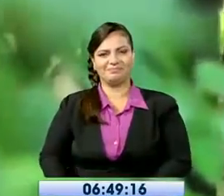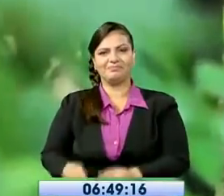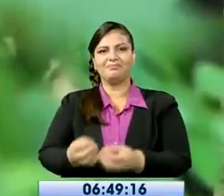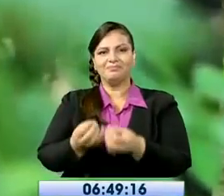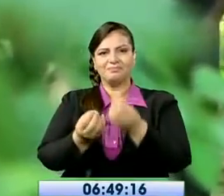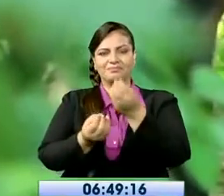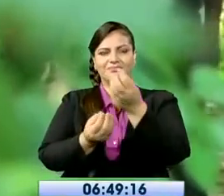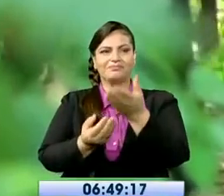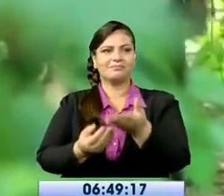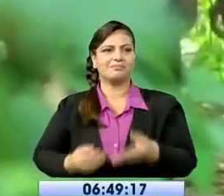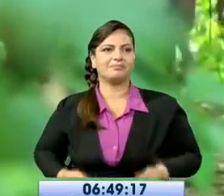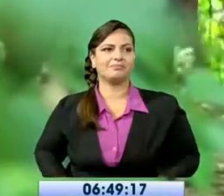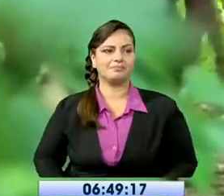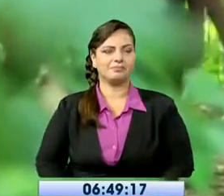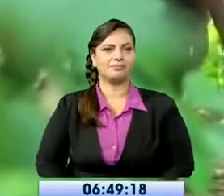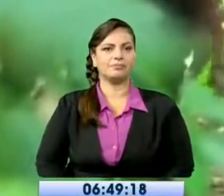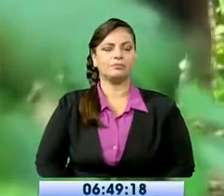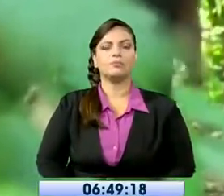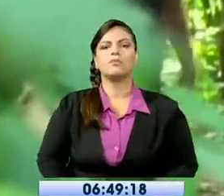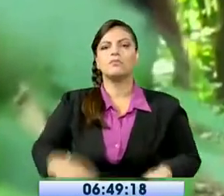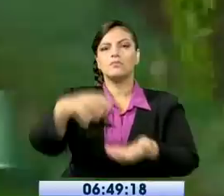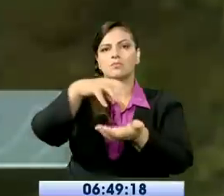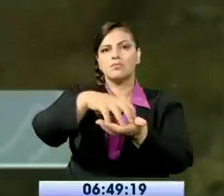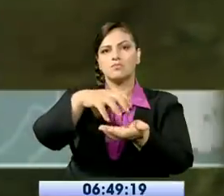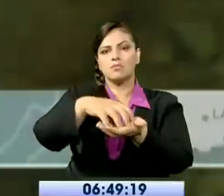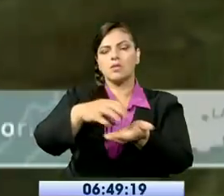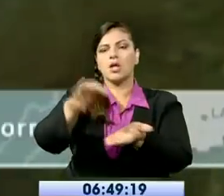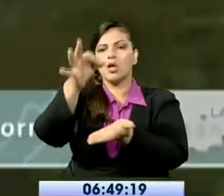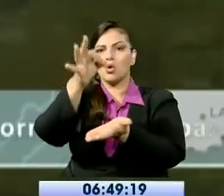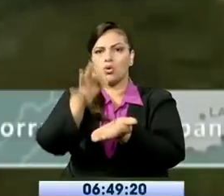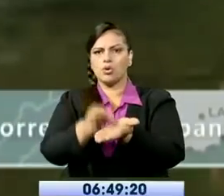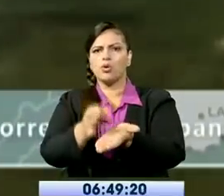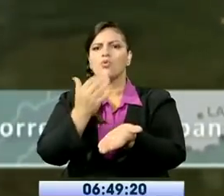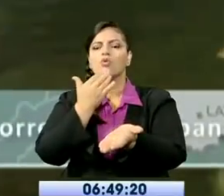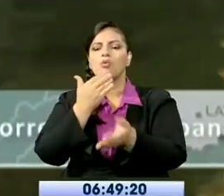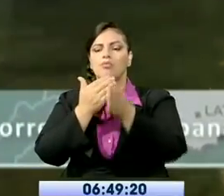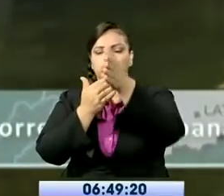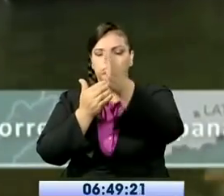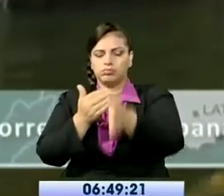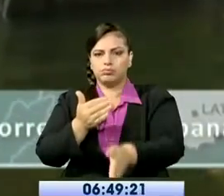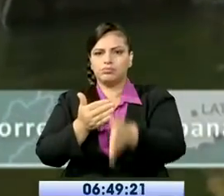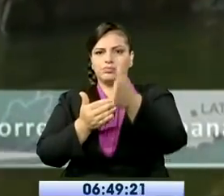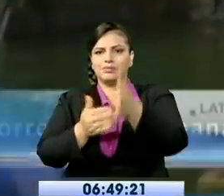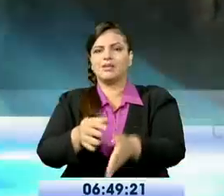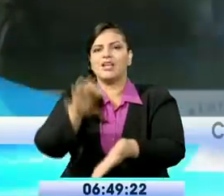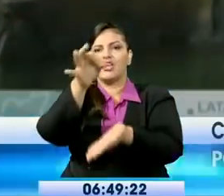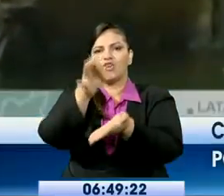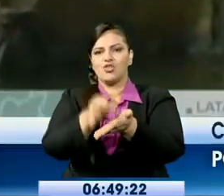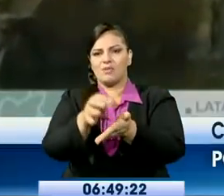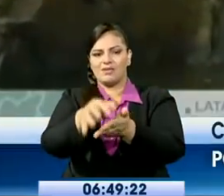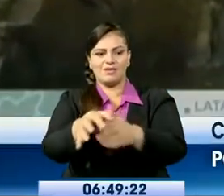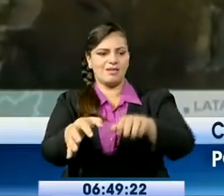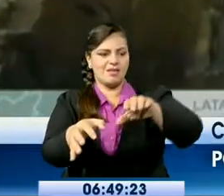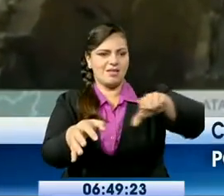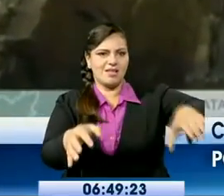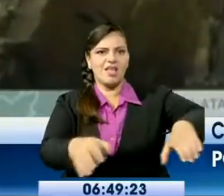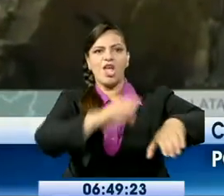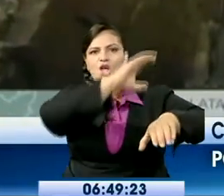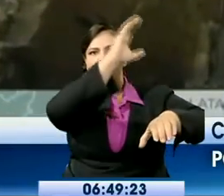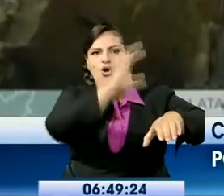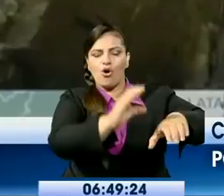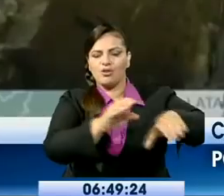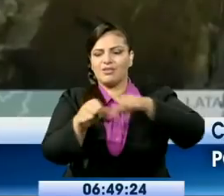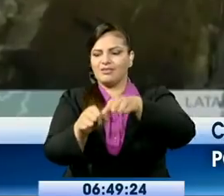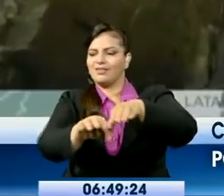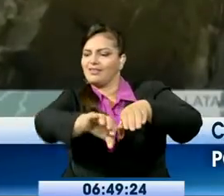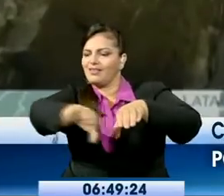Es una provincia que se encuentra entre la costa y la sierra y que se deja apreciar Se trata de Cotopaxi, solo en el